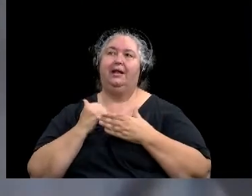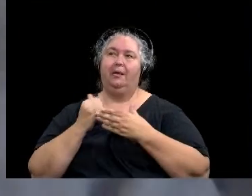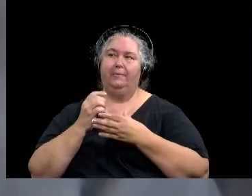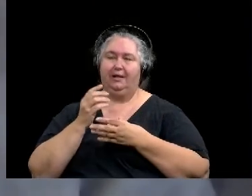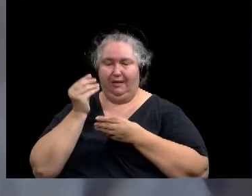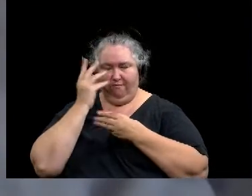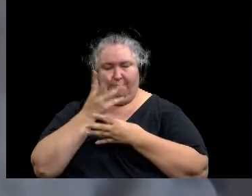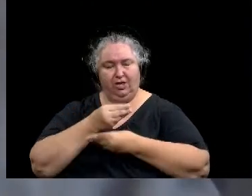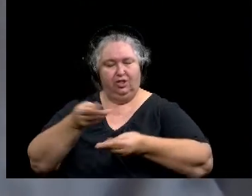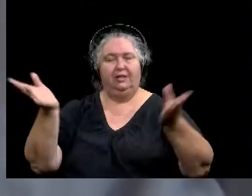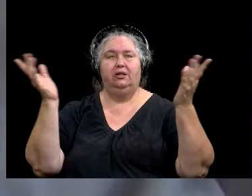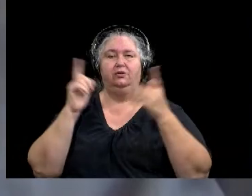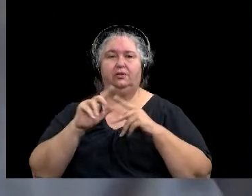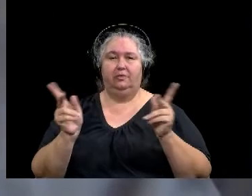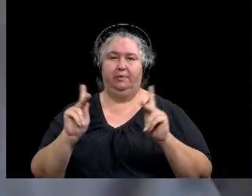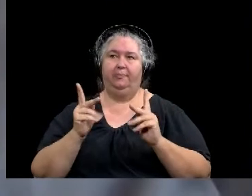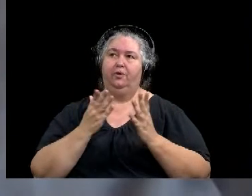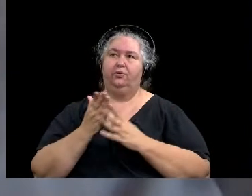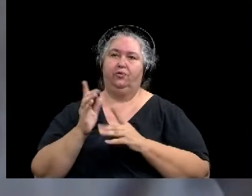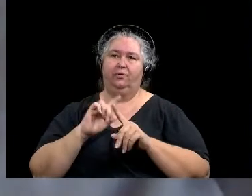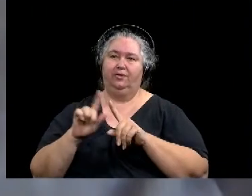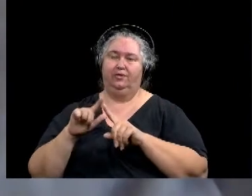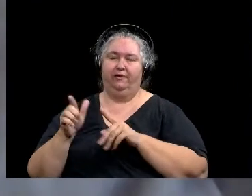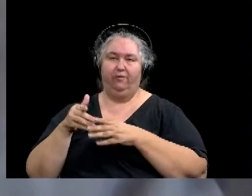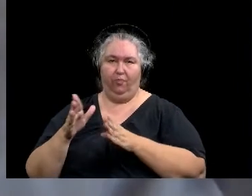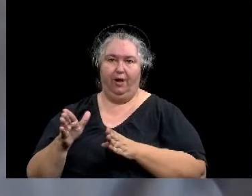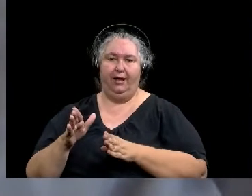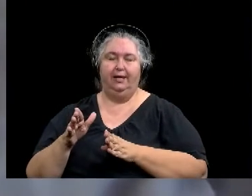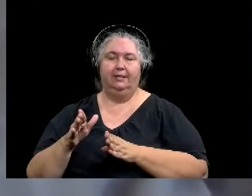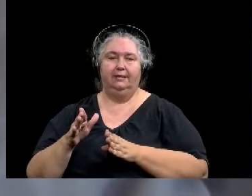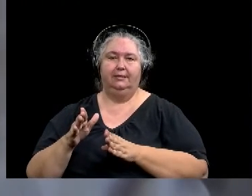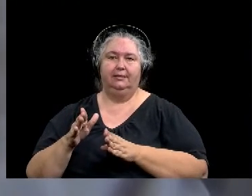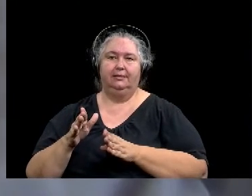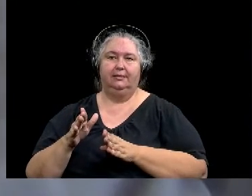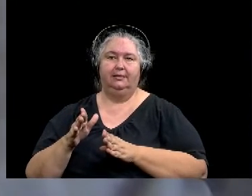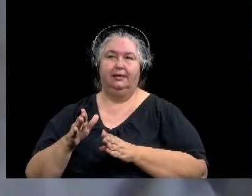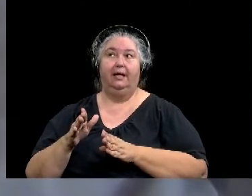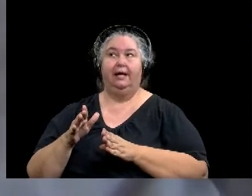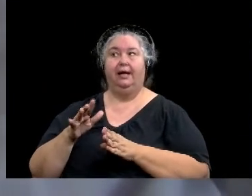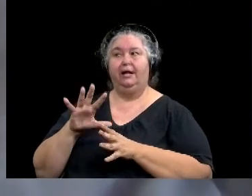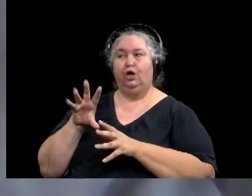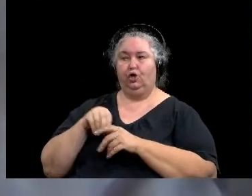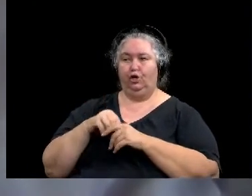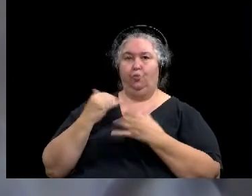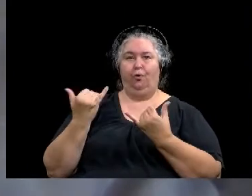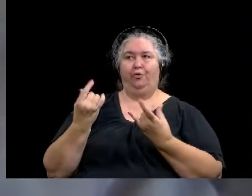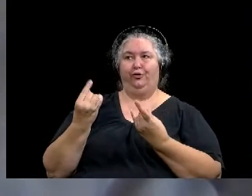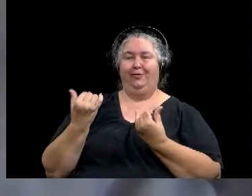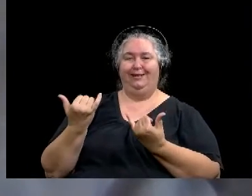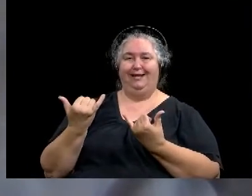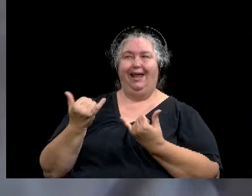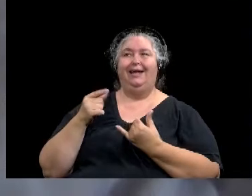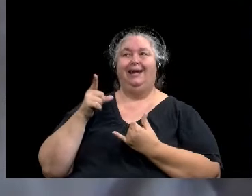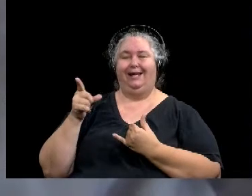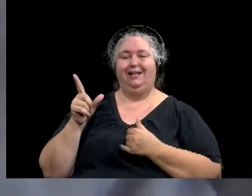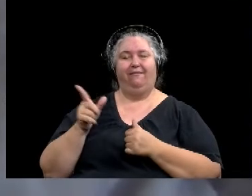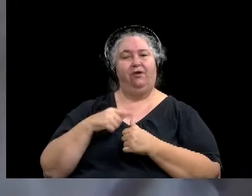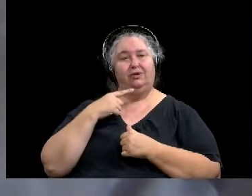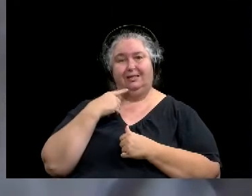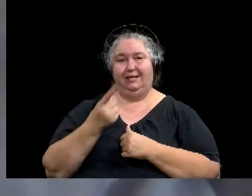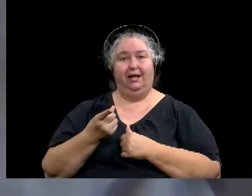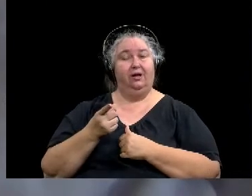comunidad a informar a la comunidad incluyendo y no limitado de aquí